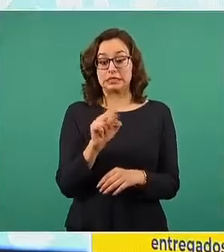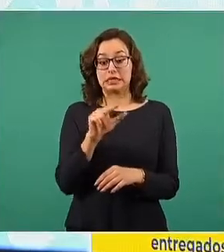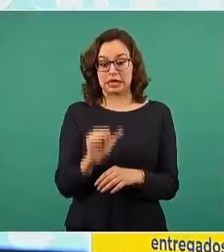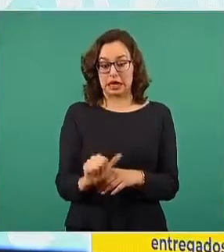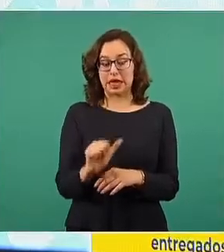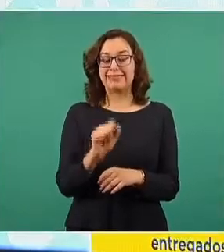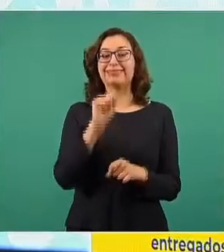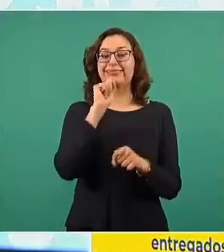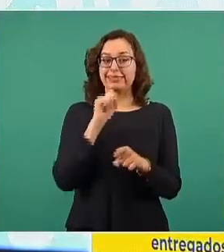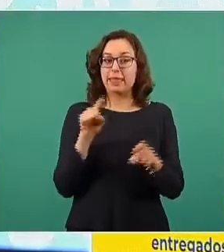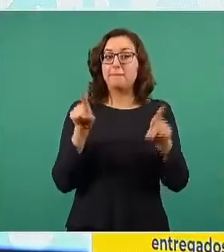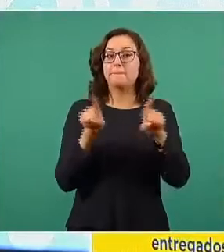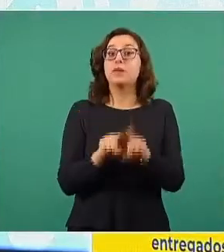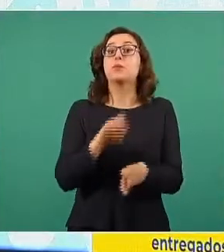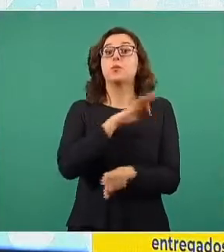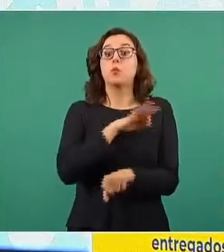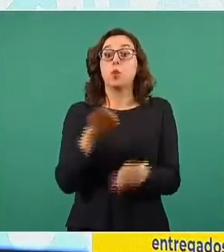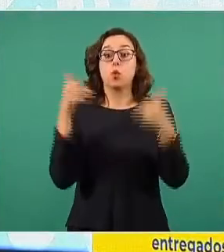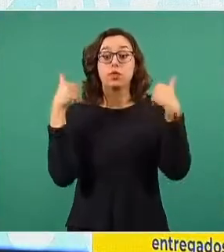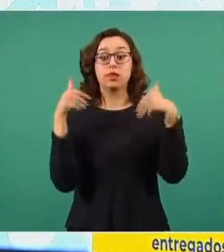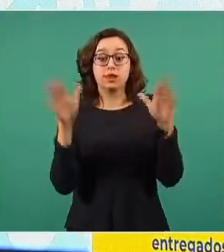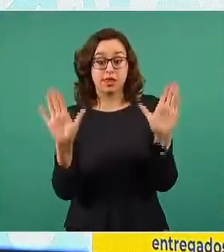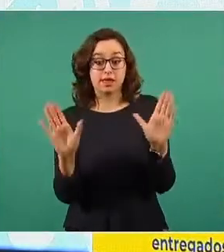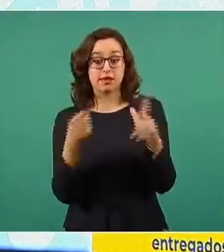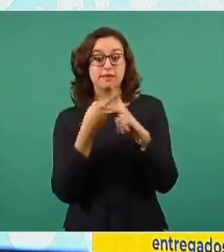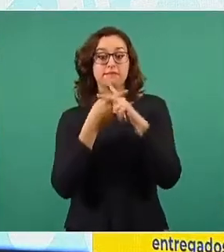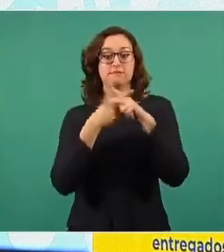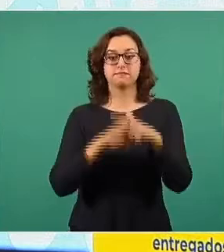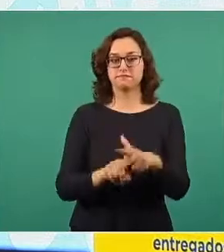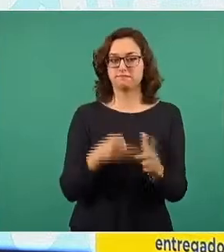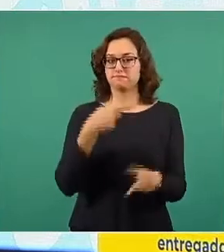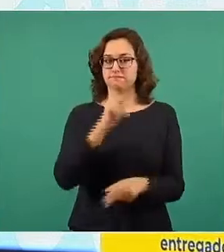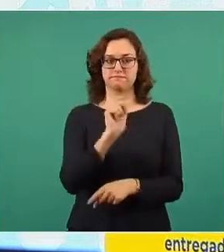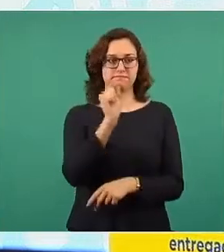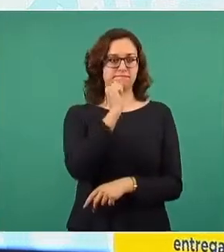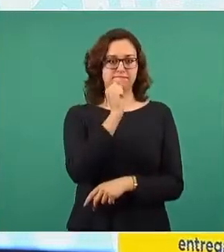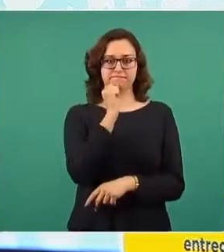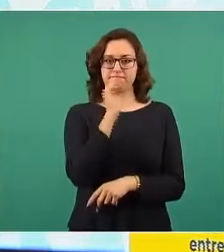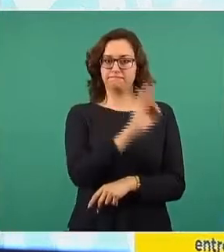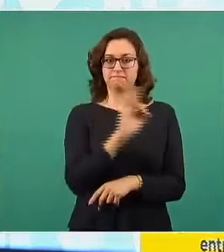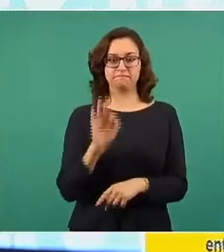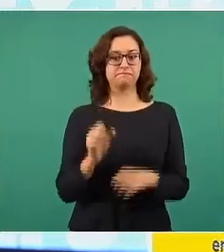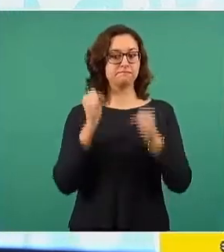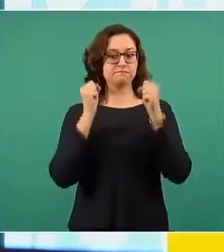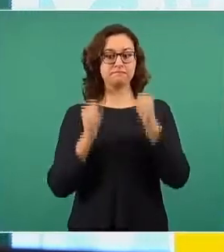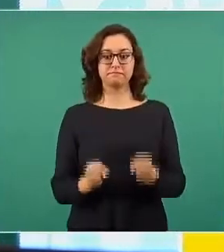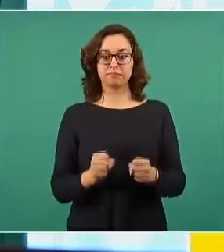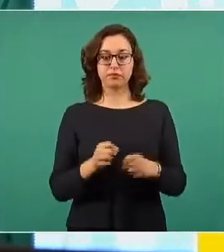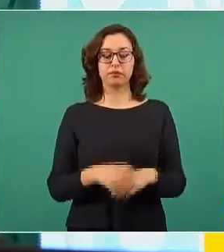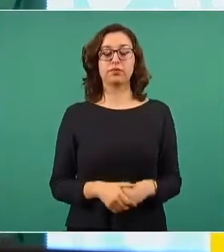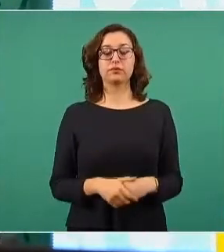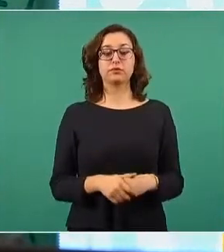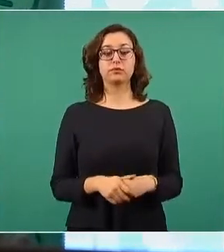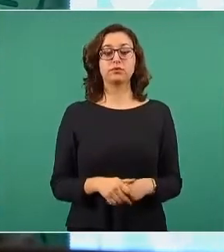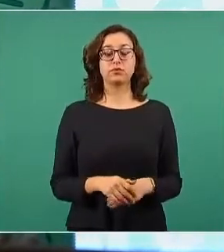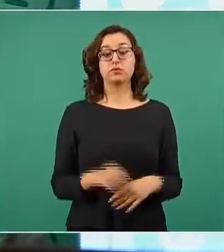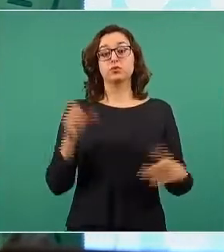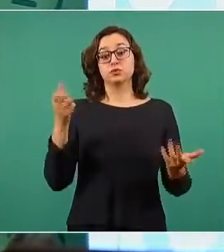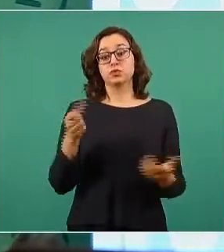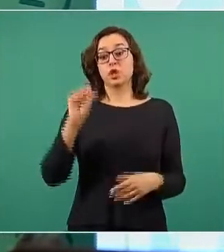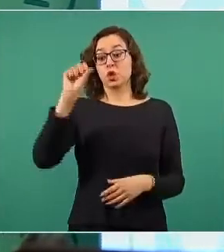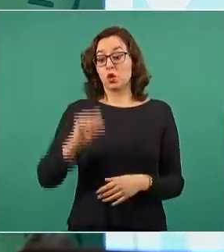la confirmación de que ya llegó. Y esta misma mañana, a propósito de la visita que hizo a México